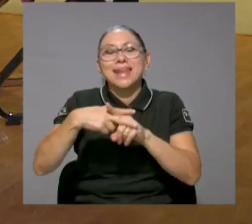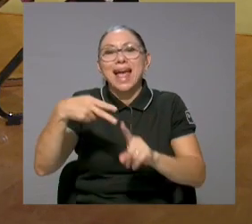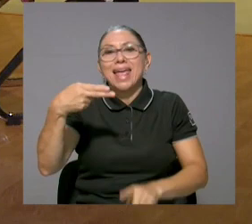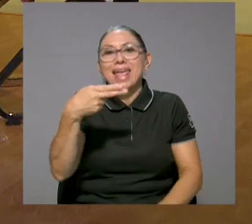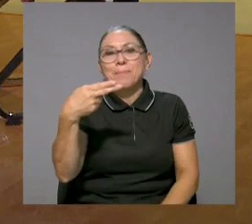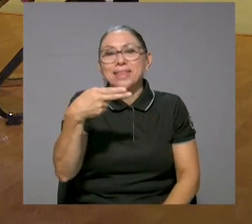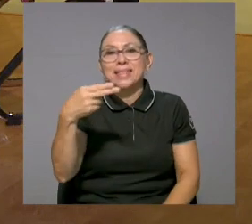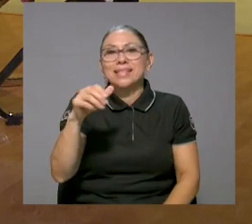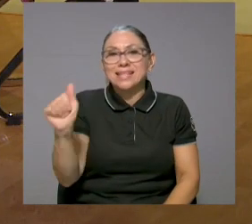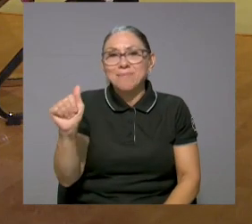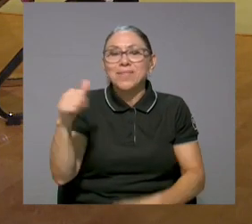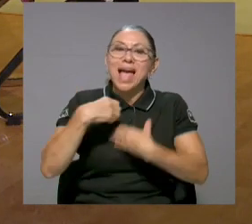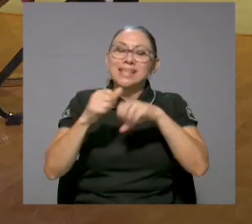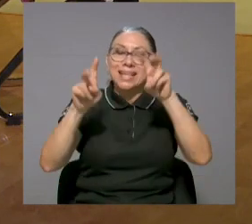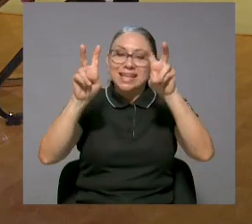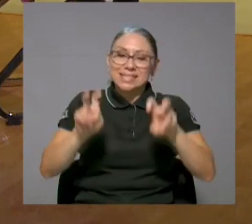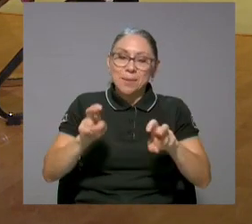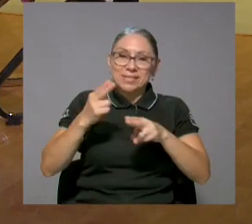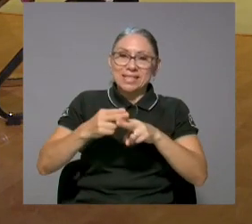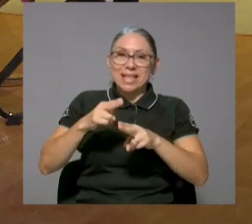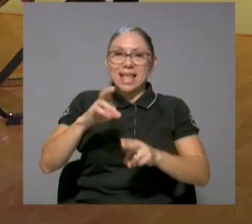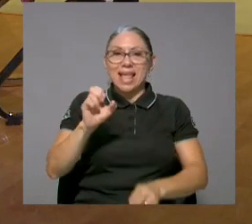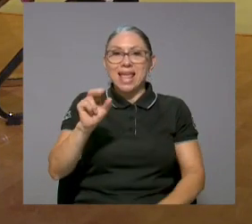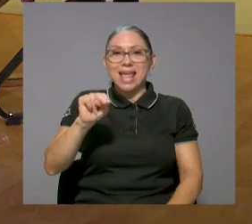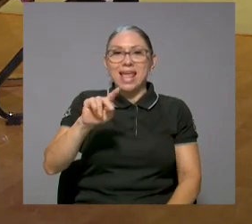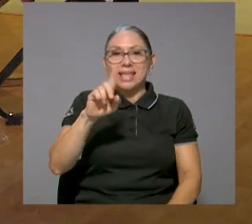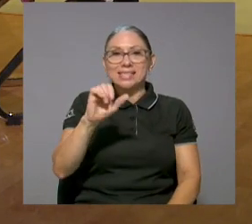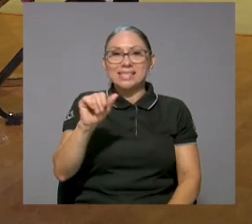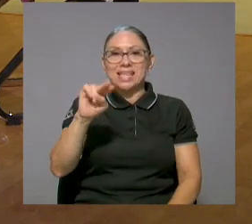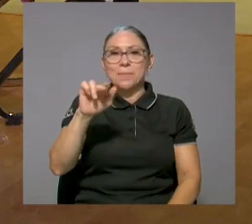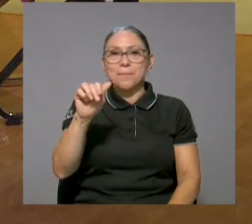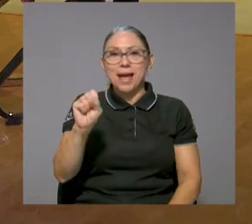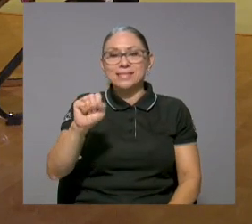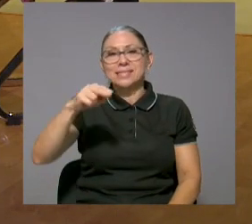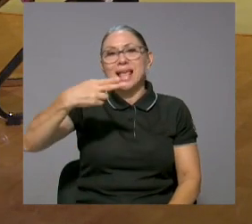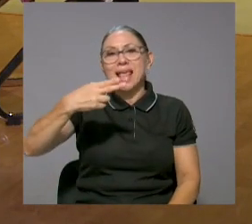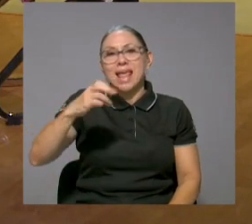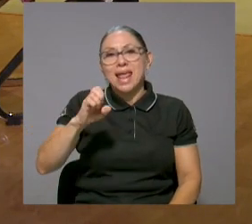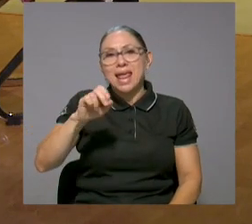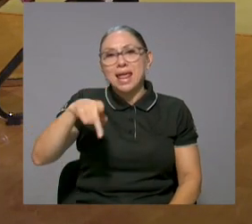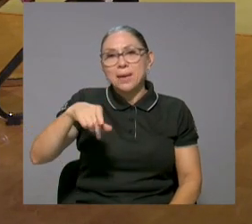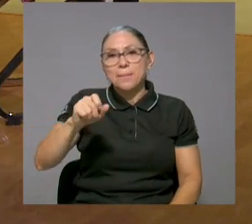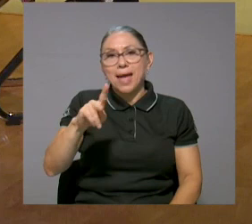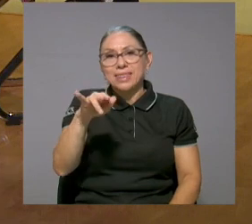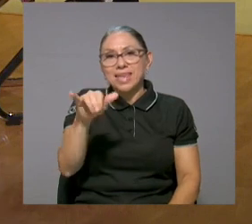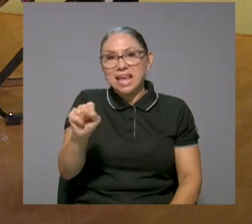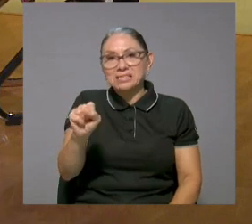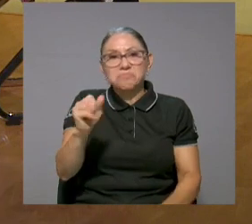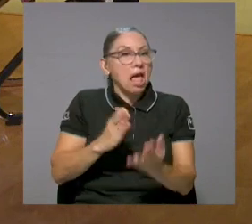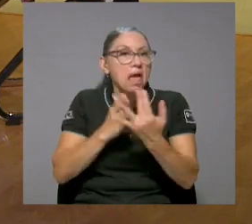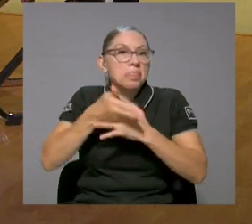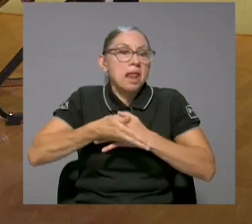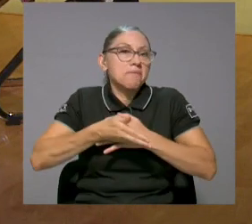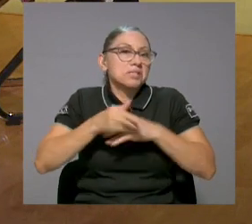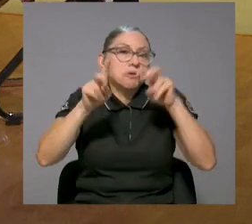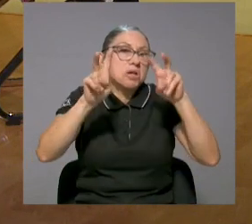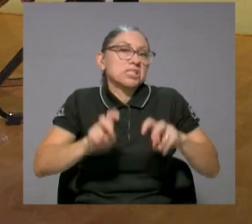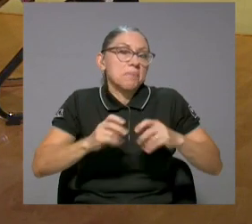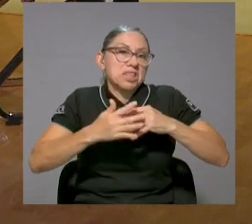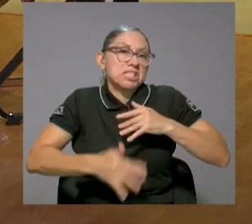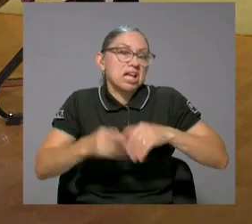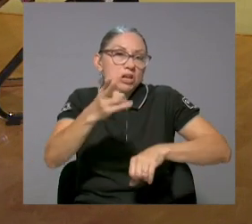de enzimas hepáticas. Nosotros las conocemos como transaminasas, pero básicamente eso, a través de un examen de sangre normal, no